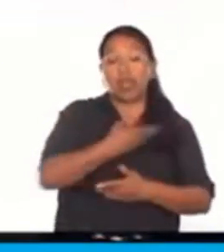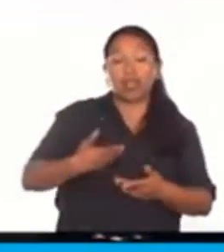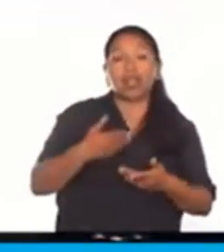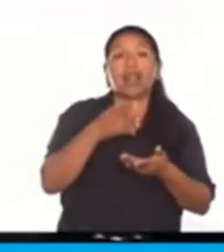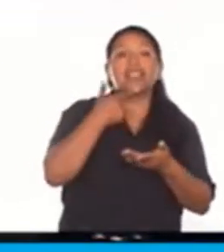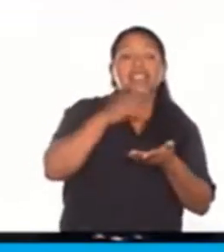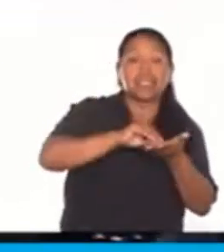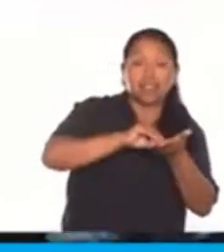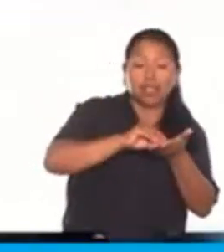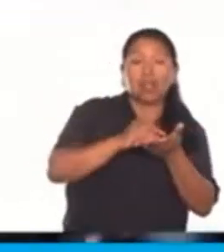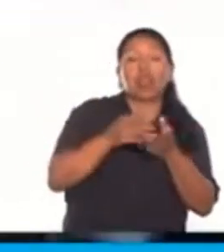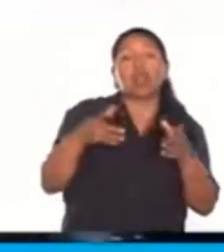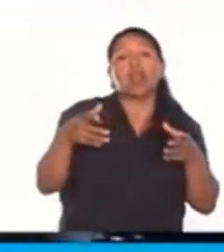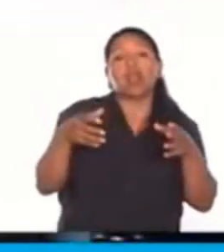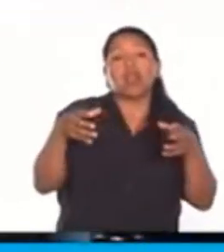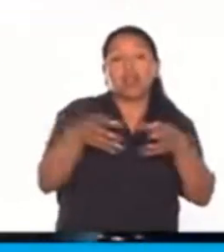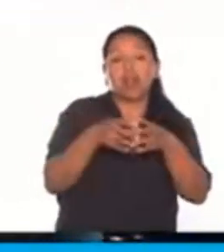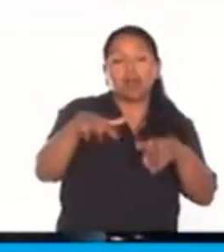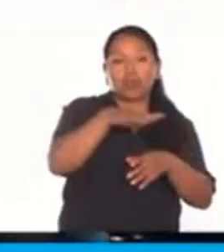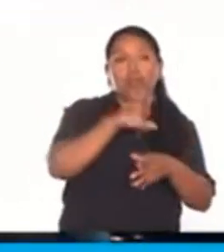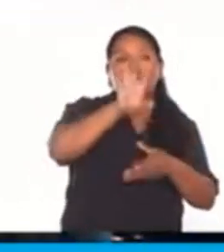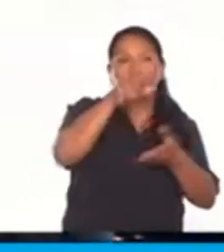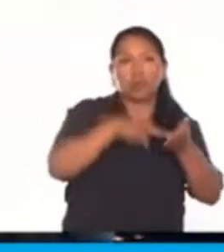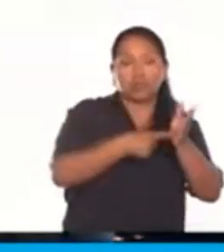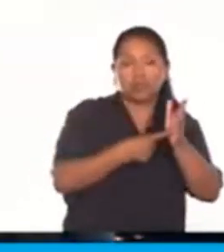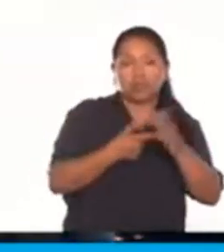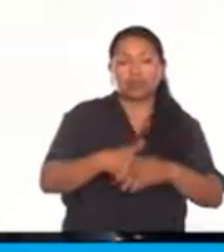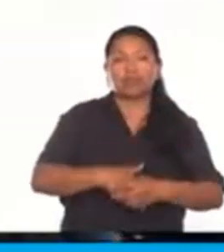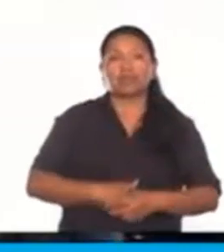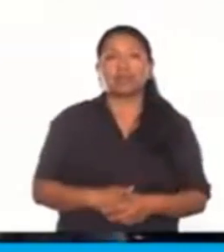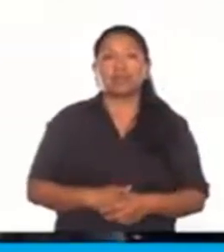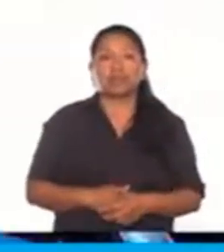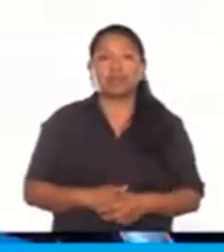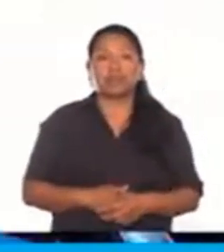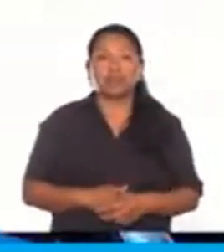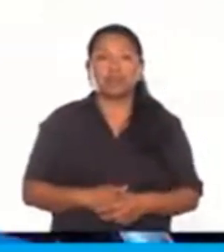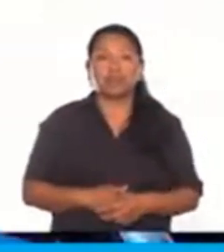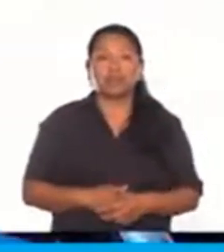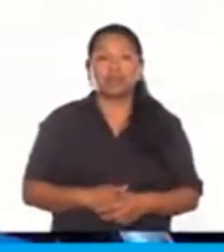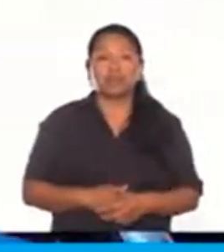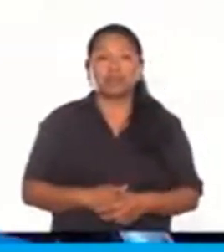Senado y a la Junta Electoral de la Provincia de Buenos Aires.